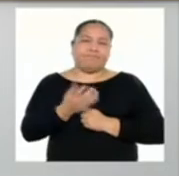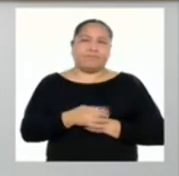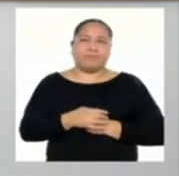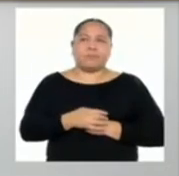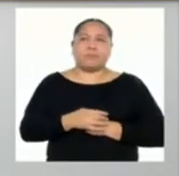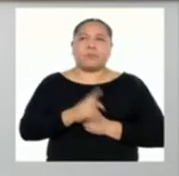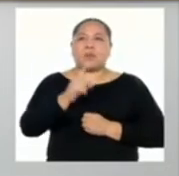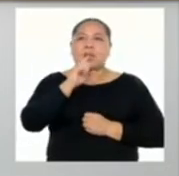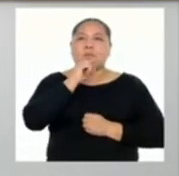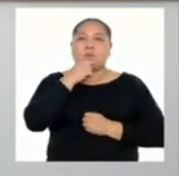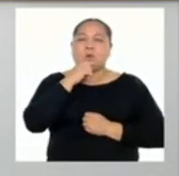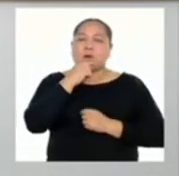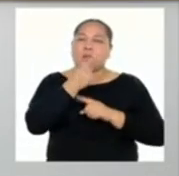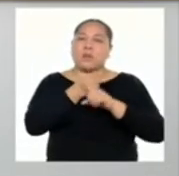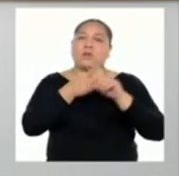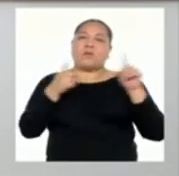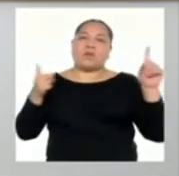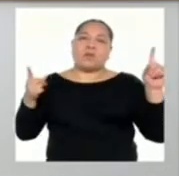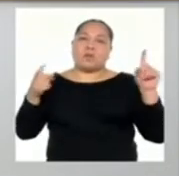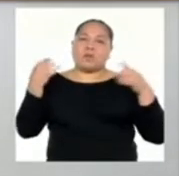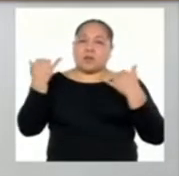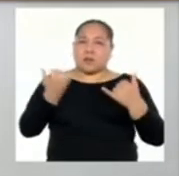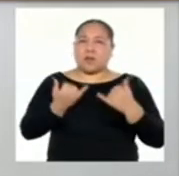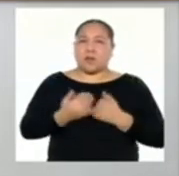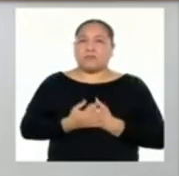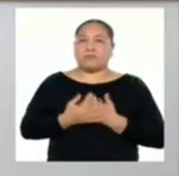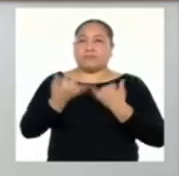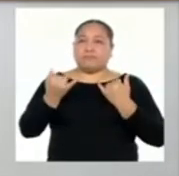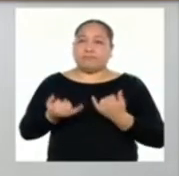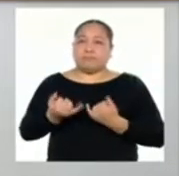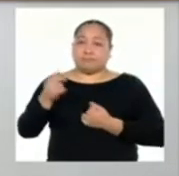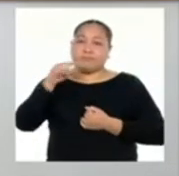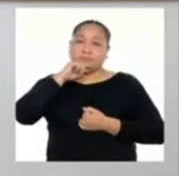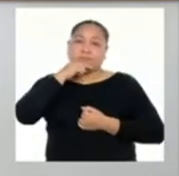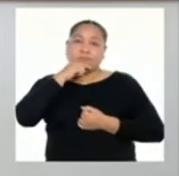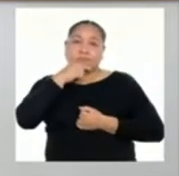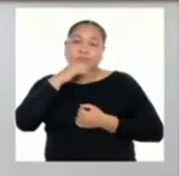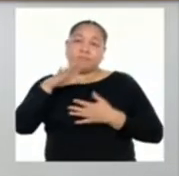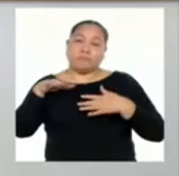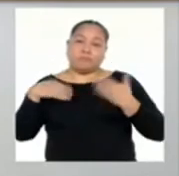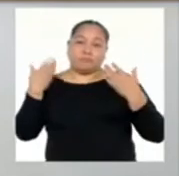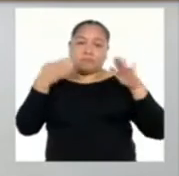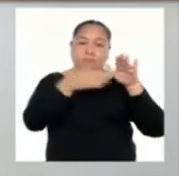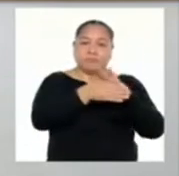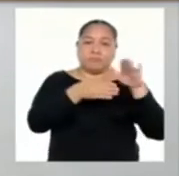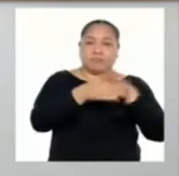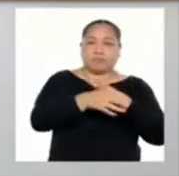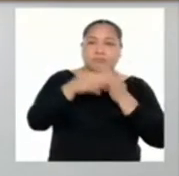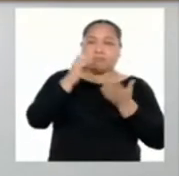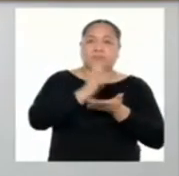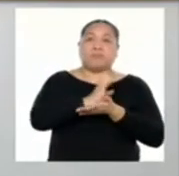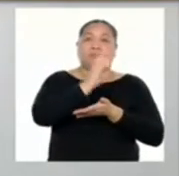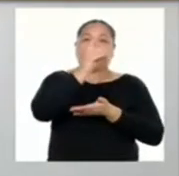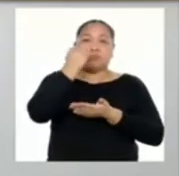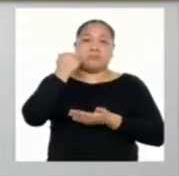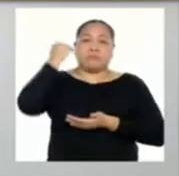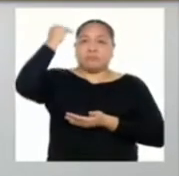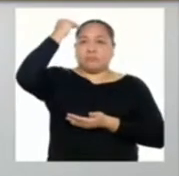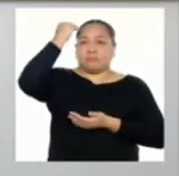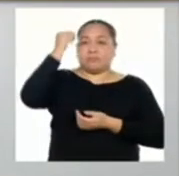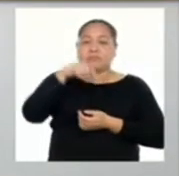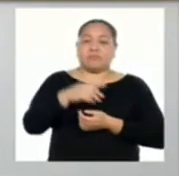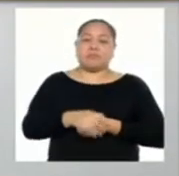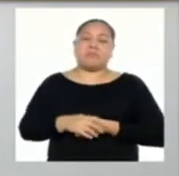Definitivamente su situación fue distinta a la actual. Ahora, la mujer puede acceder a la educación superior,